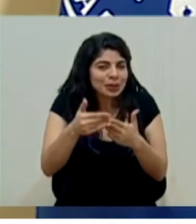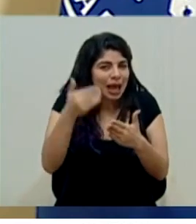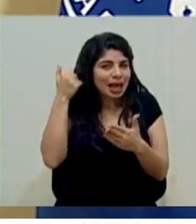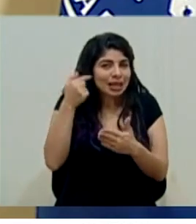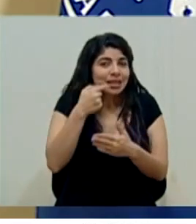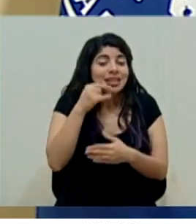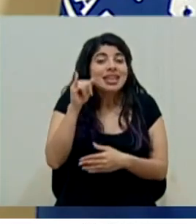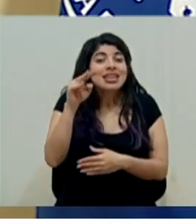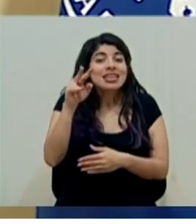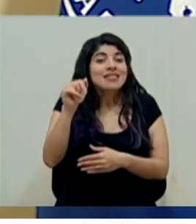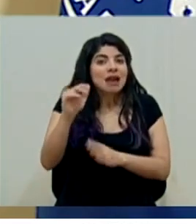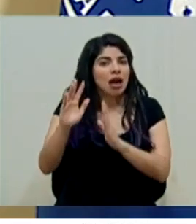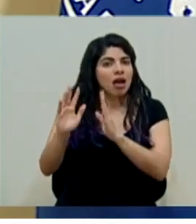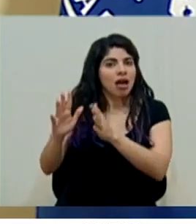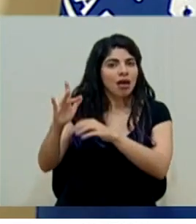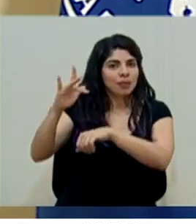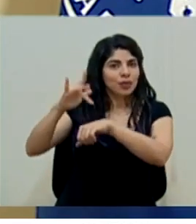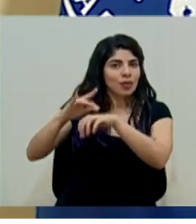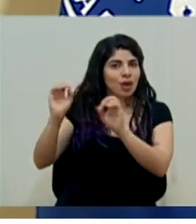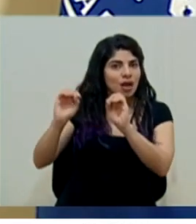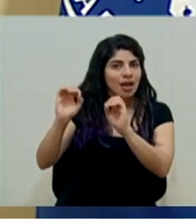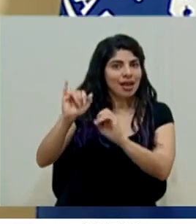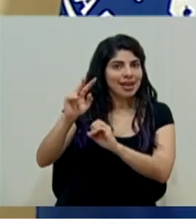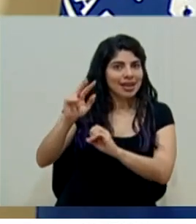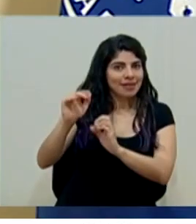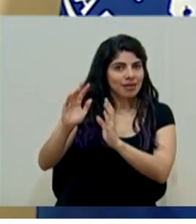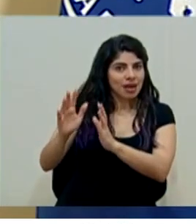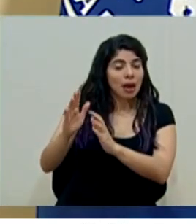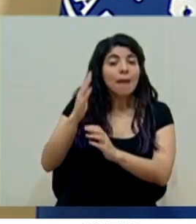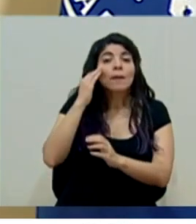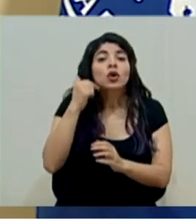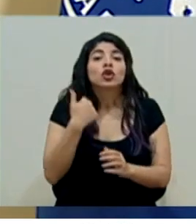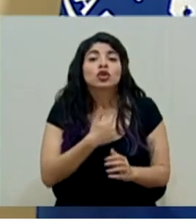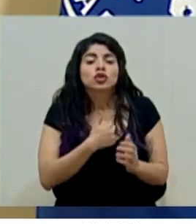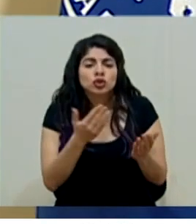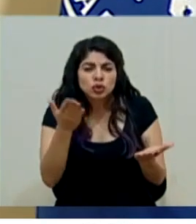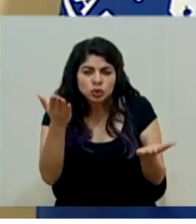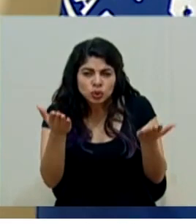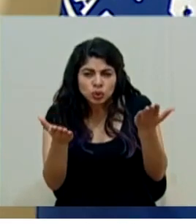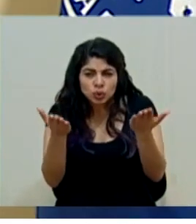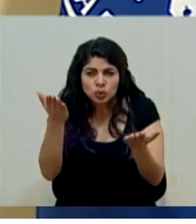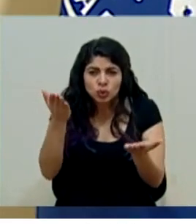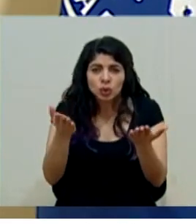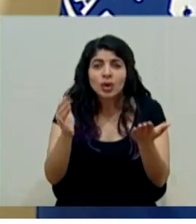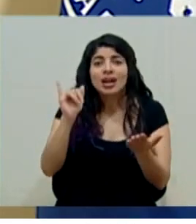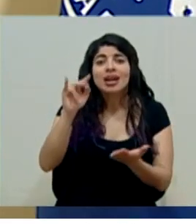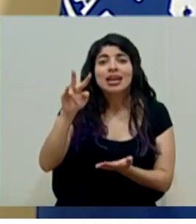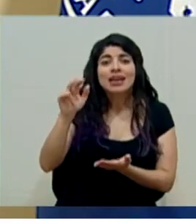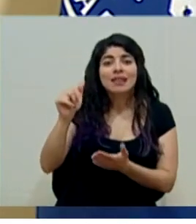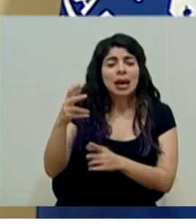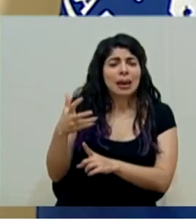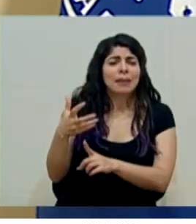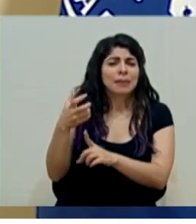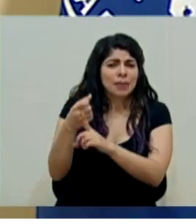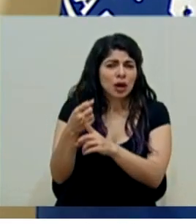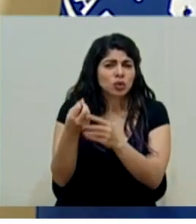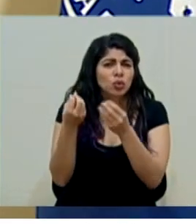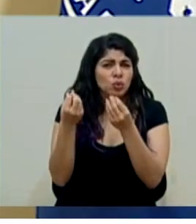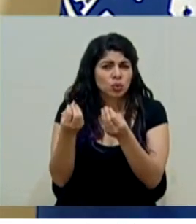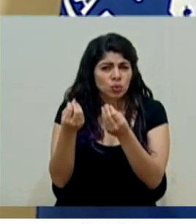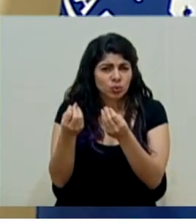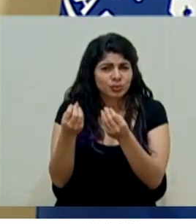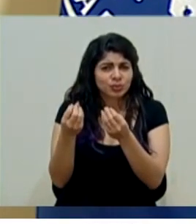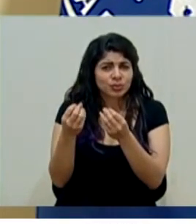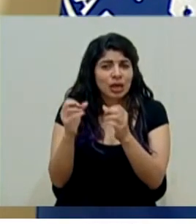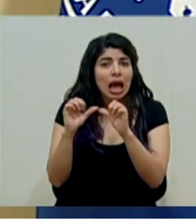antes que el IVA no lo vamos a tocar, es porque balanceándolo, el IVA tiene un impacto muy grande sobre